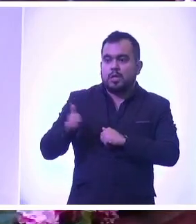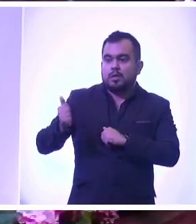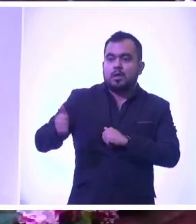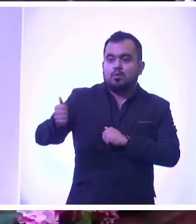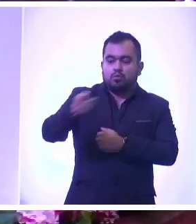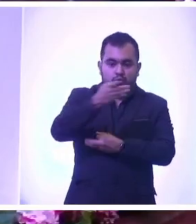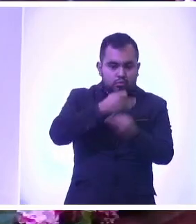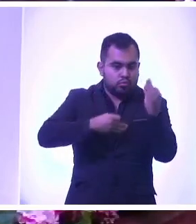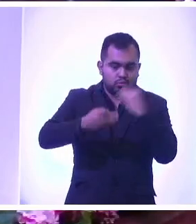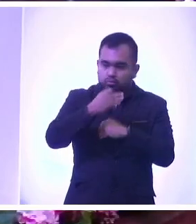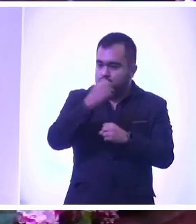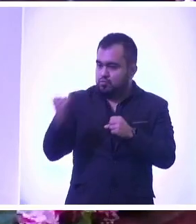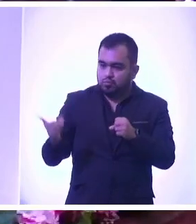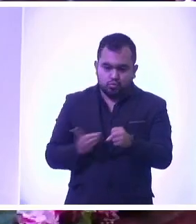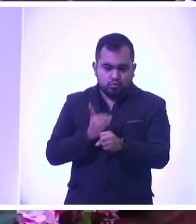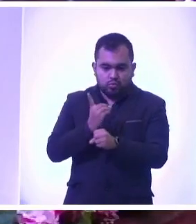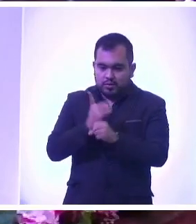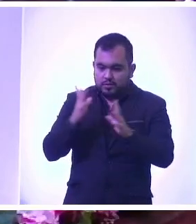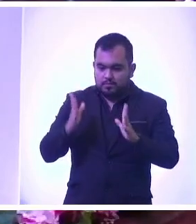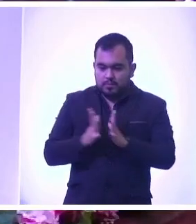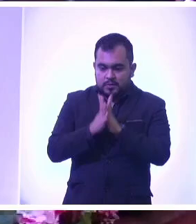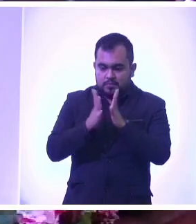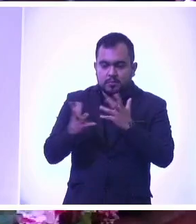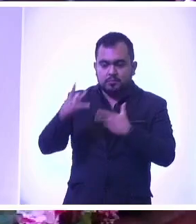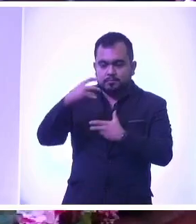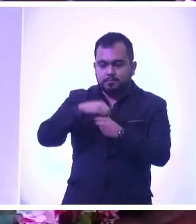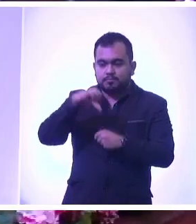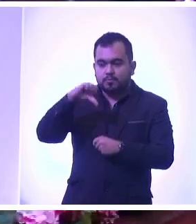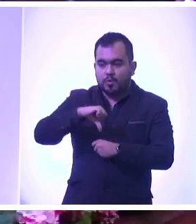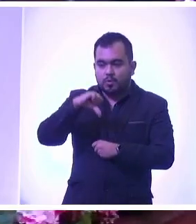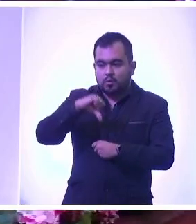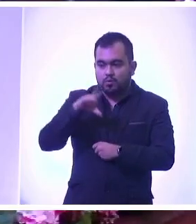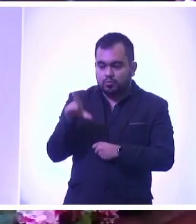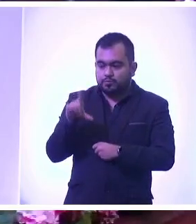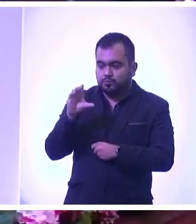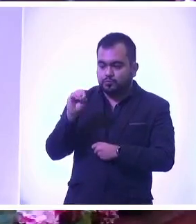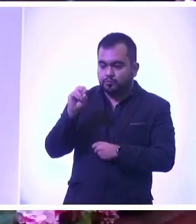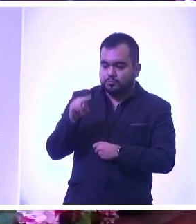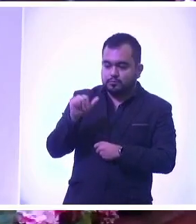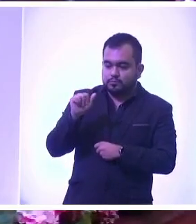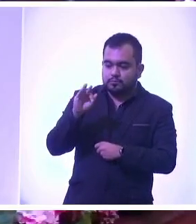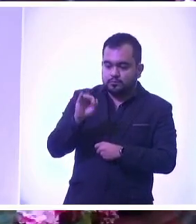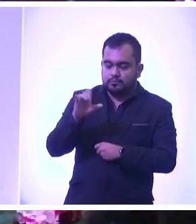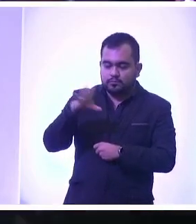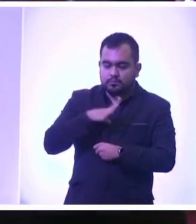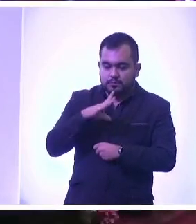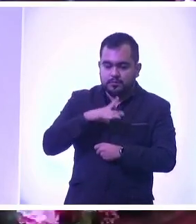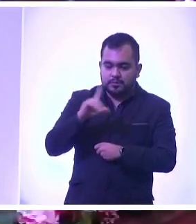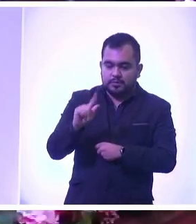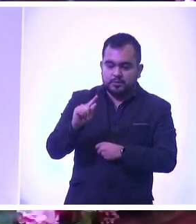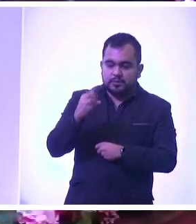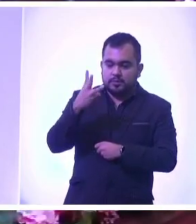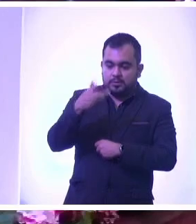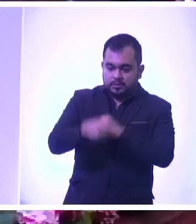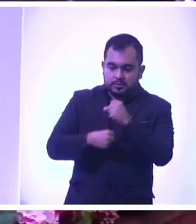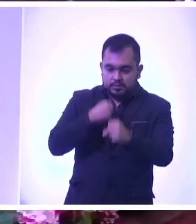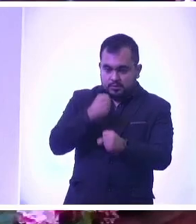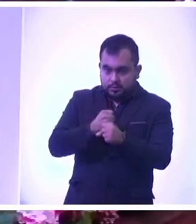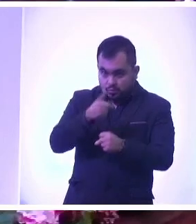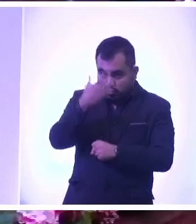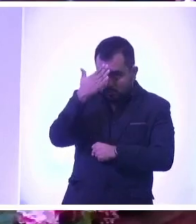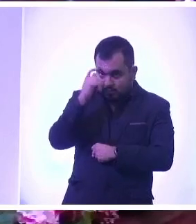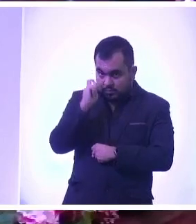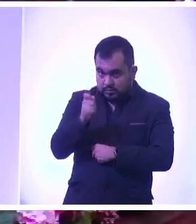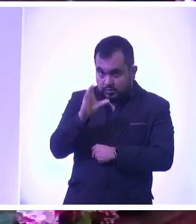oportunidad de participar hoy hoy hoy tuve la oportunidad de estar en un evento de Conafe hace Hoy cumple 53 años de Conafe saben lo que es Conafe